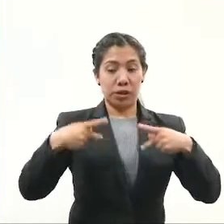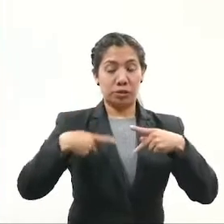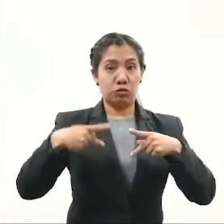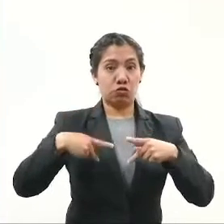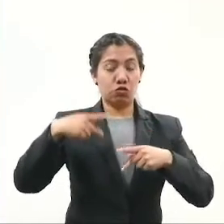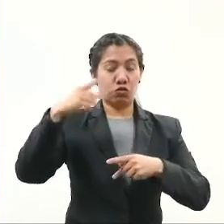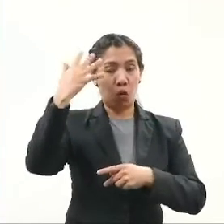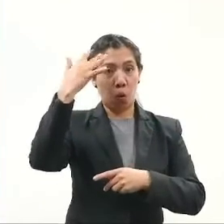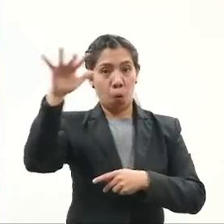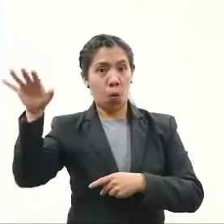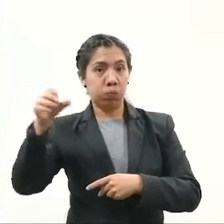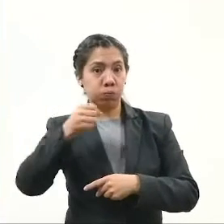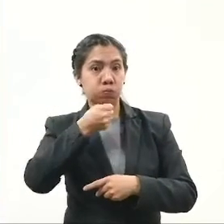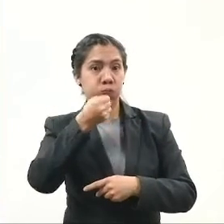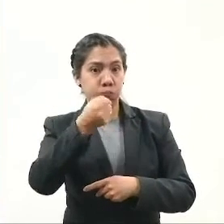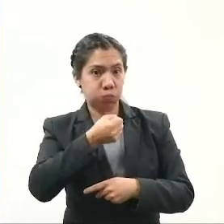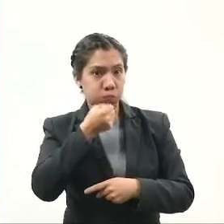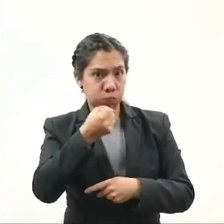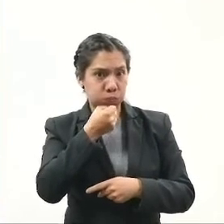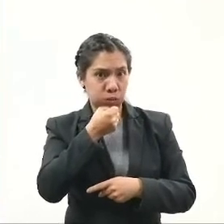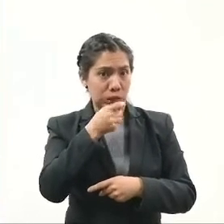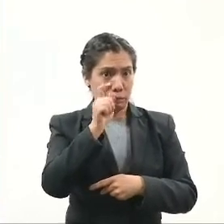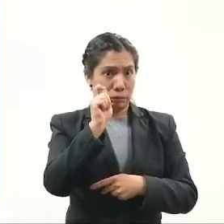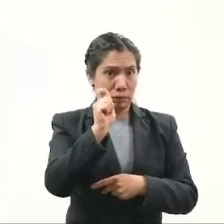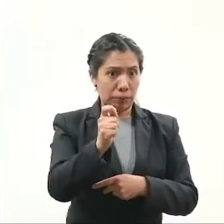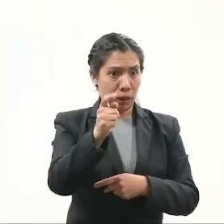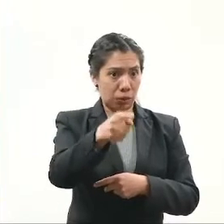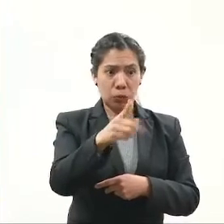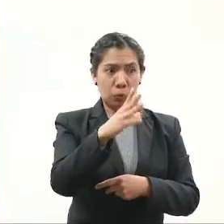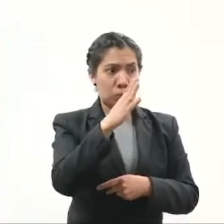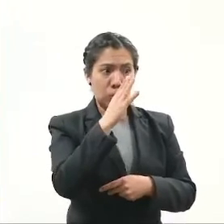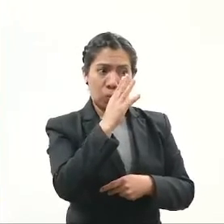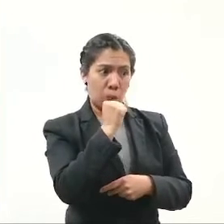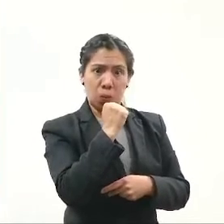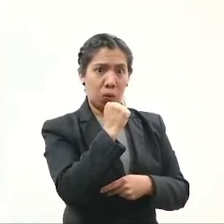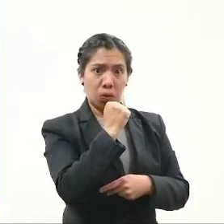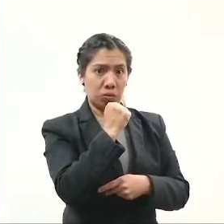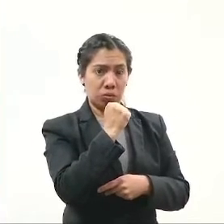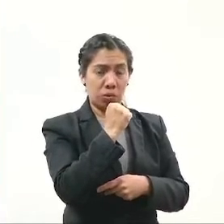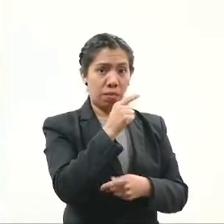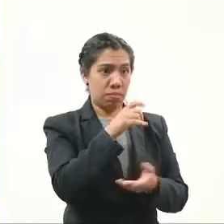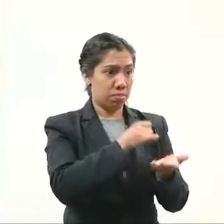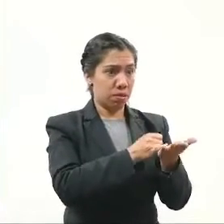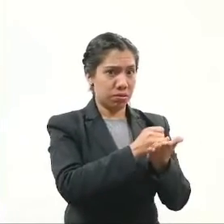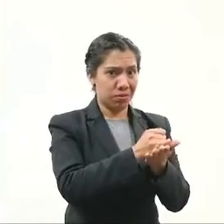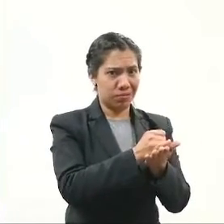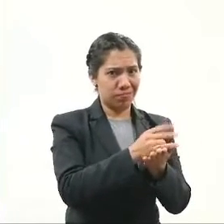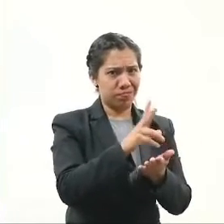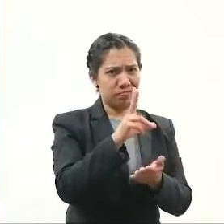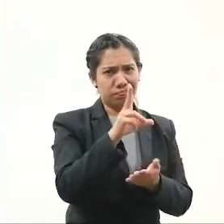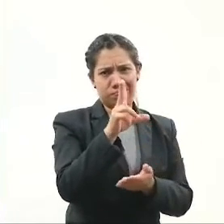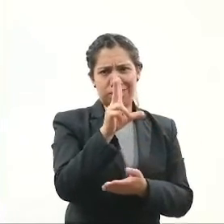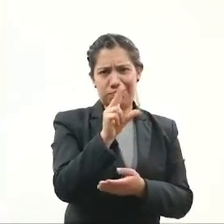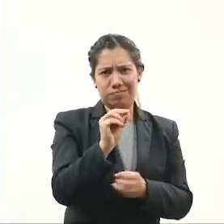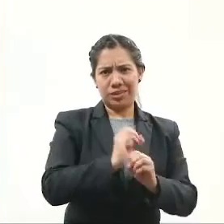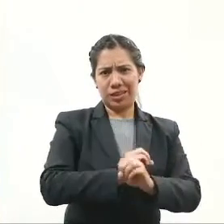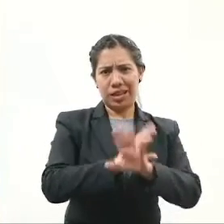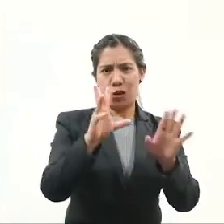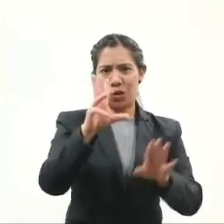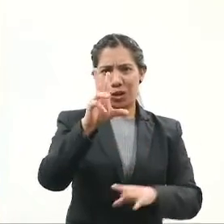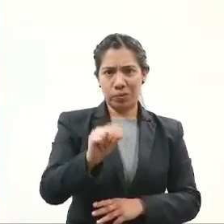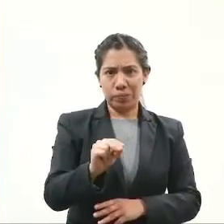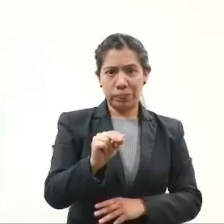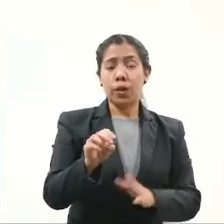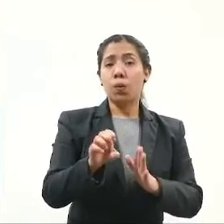motivo para negarle la capacidad jurídica los colectivos de personas mayores y